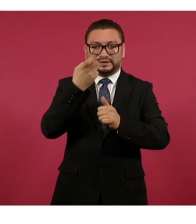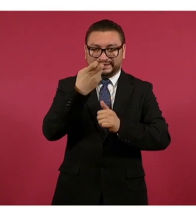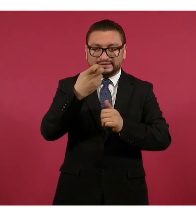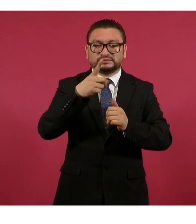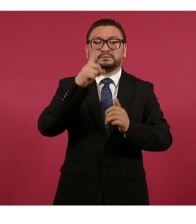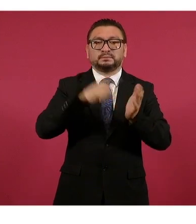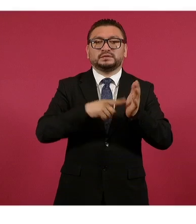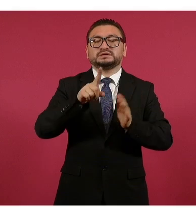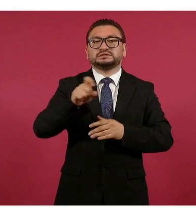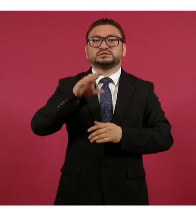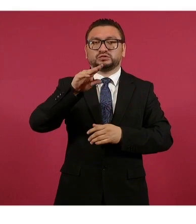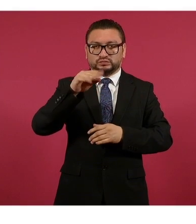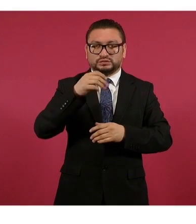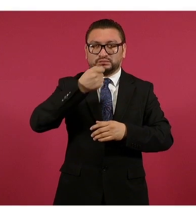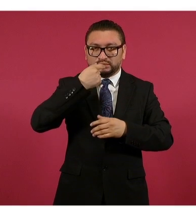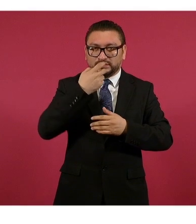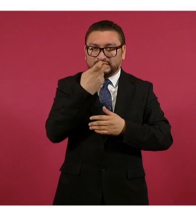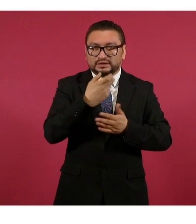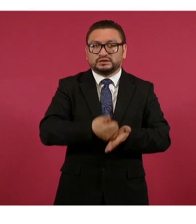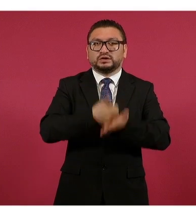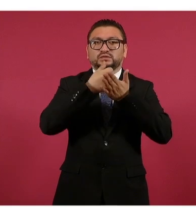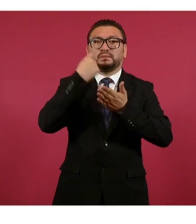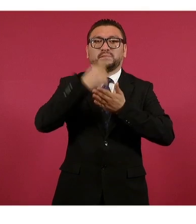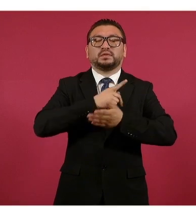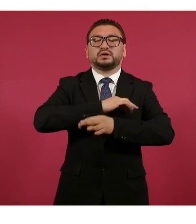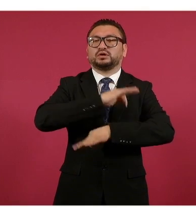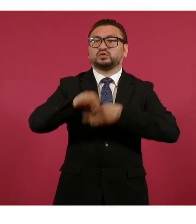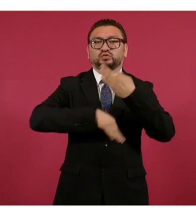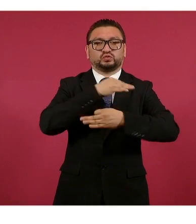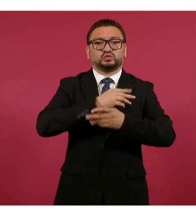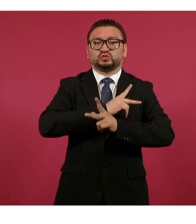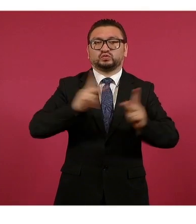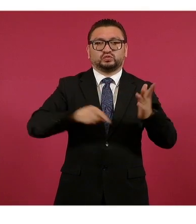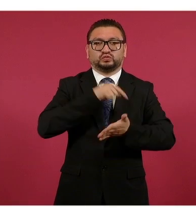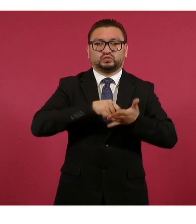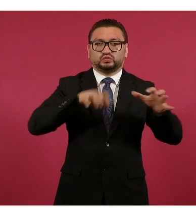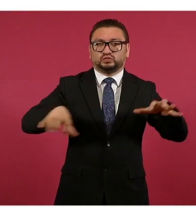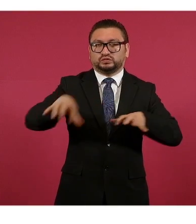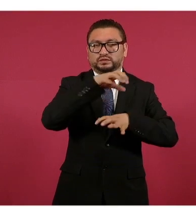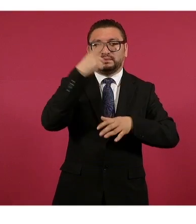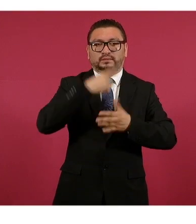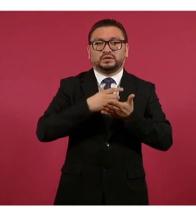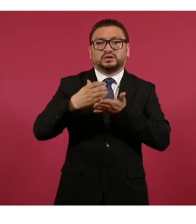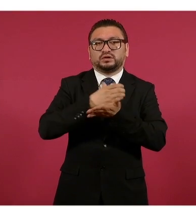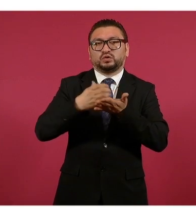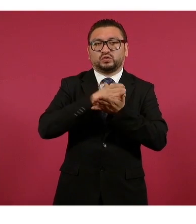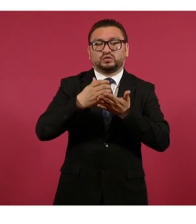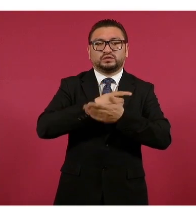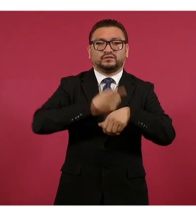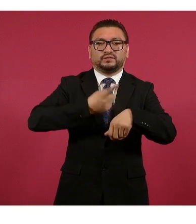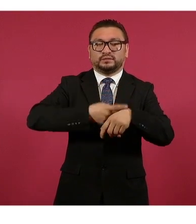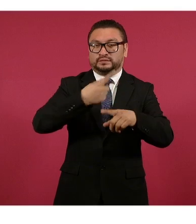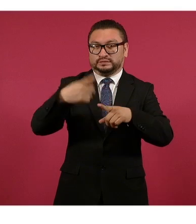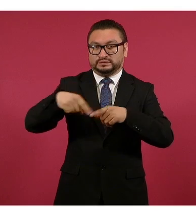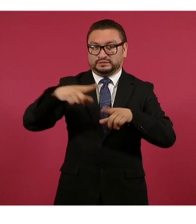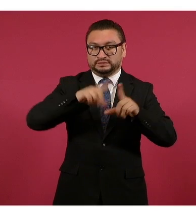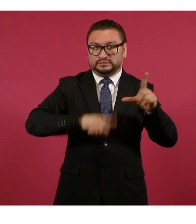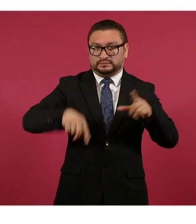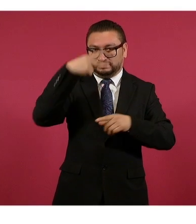1,190 medicamentos sirven para todas las instituciones y para curar básicamente todas las enfermedades que se requieren en